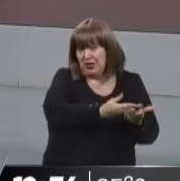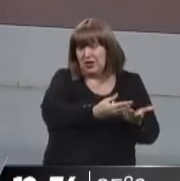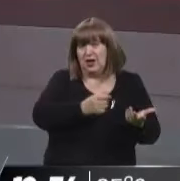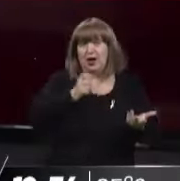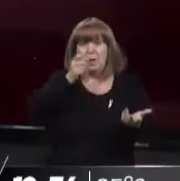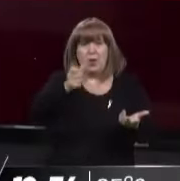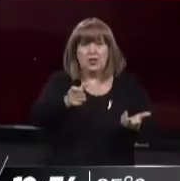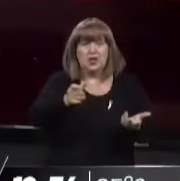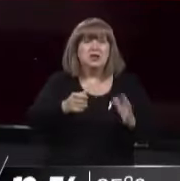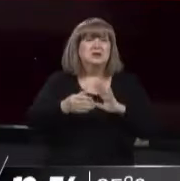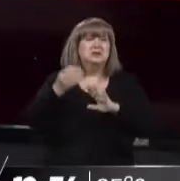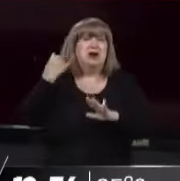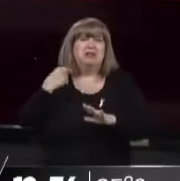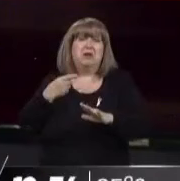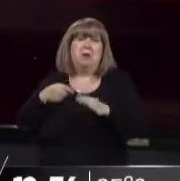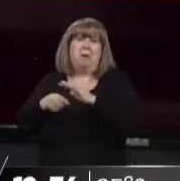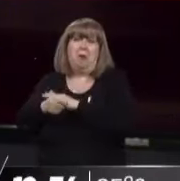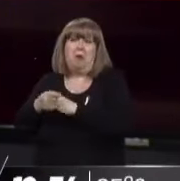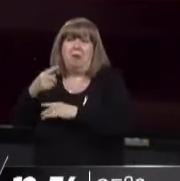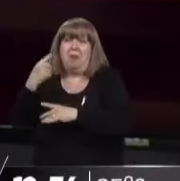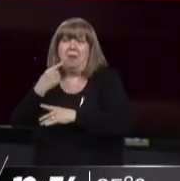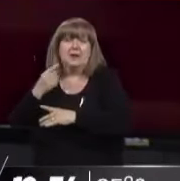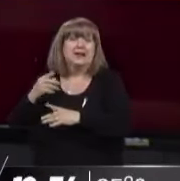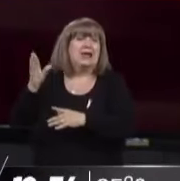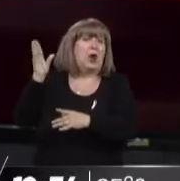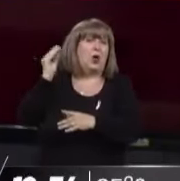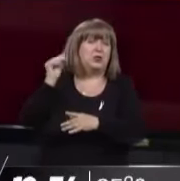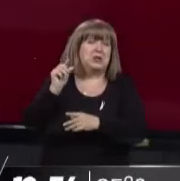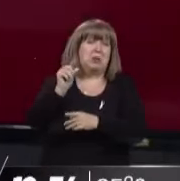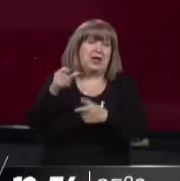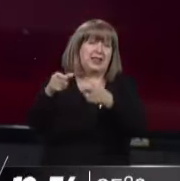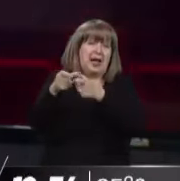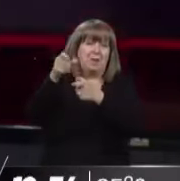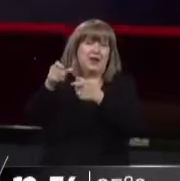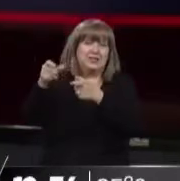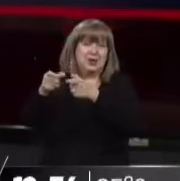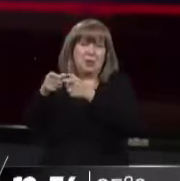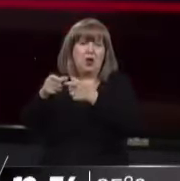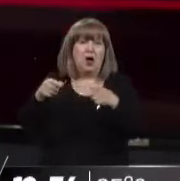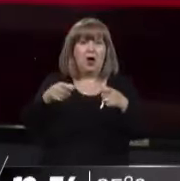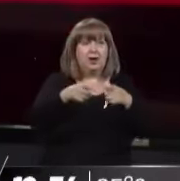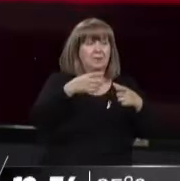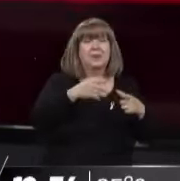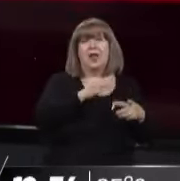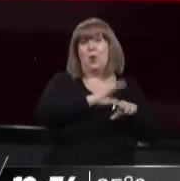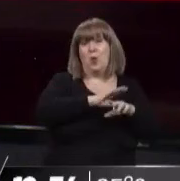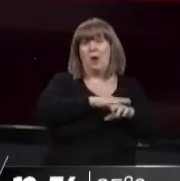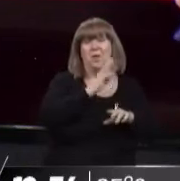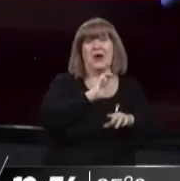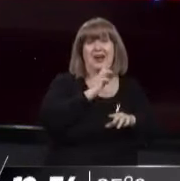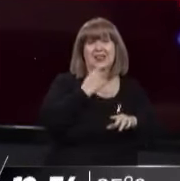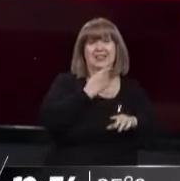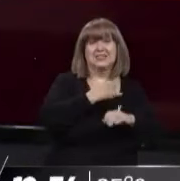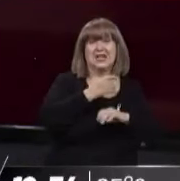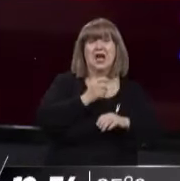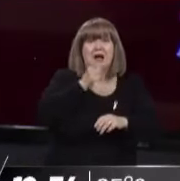seguramente pasaba como un comentario más. Ahora, más allá de lo de Cerruti, que ella habla de rating o no rating, creo que la diferencia es